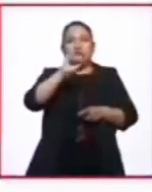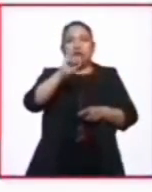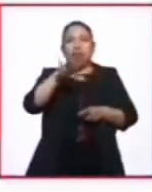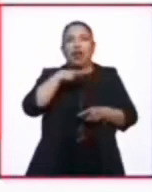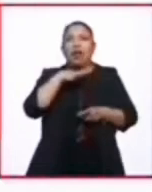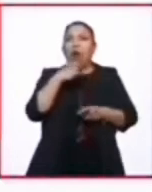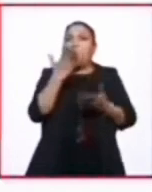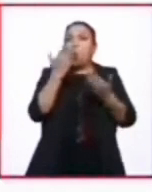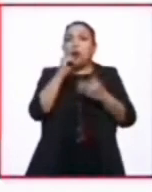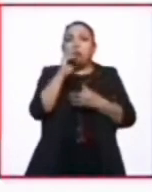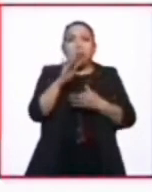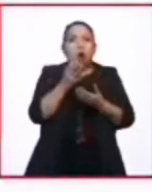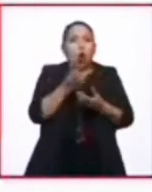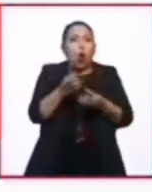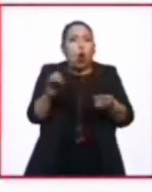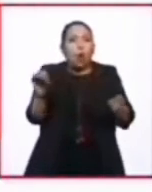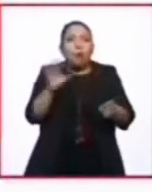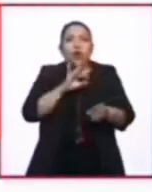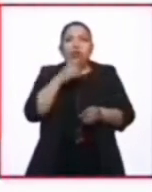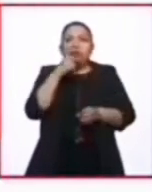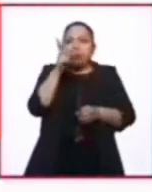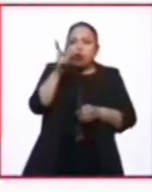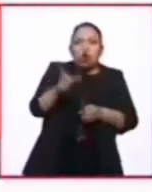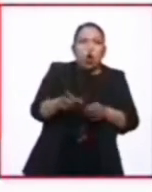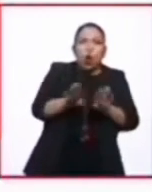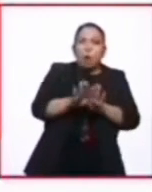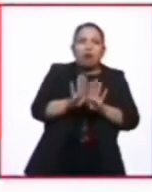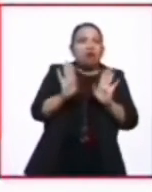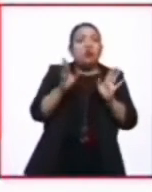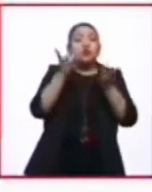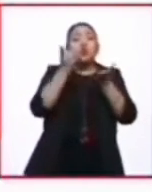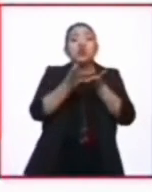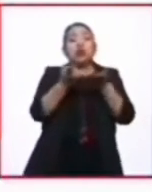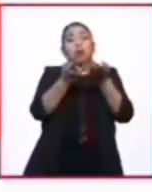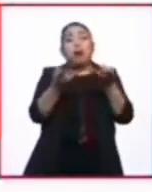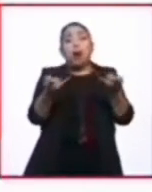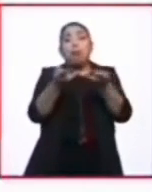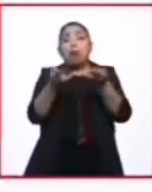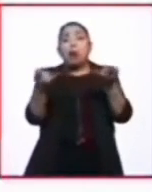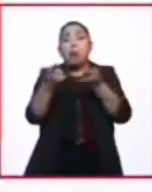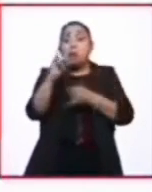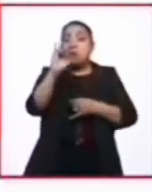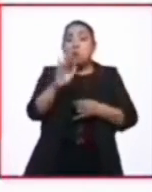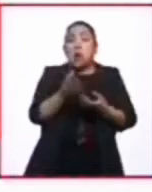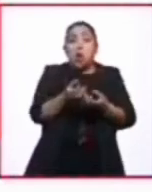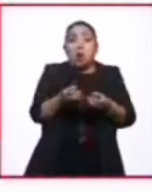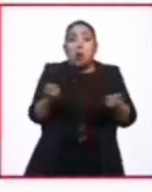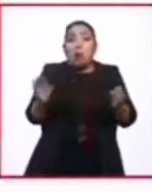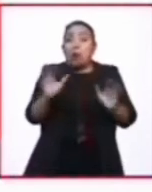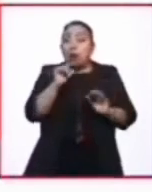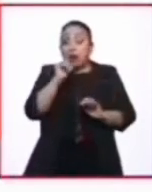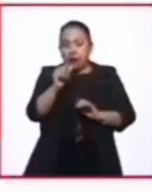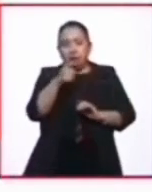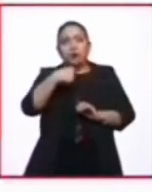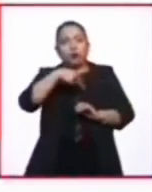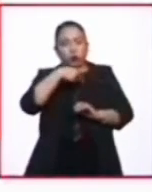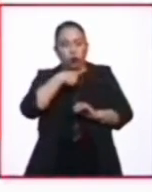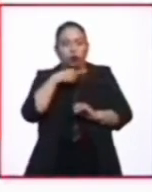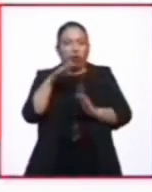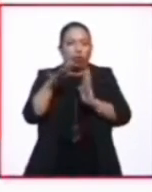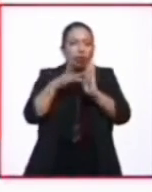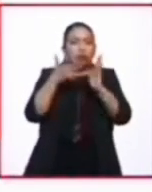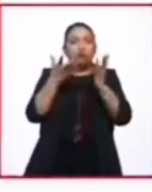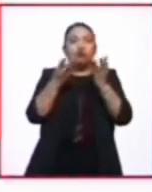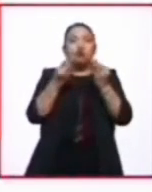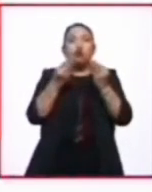existe ninguna imagen que pudiera decirnos cómo era, solo existen crónicas y historias de él. Nosotros nos